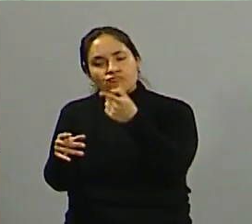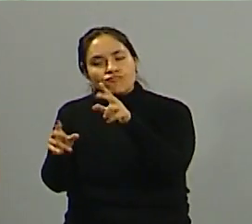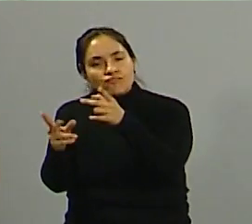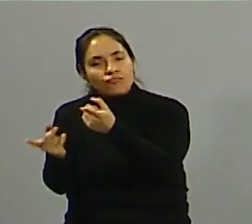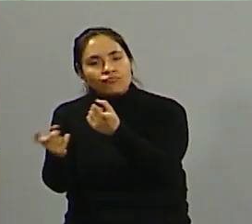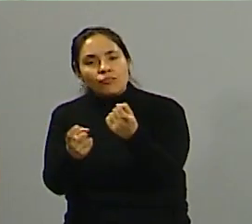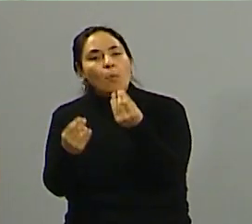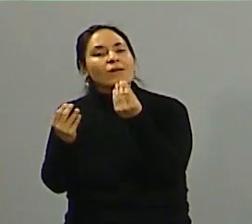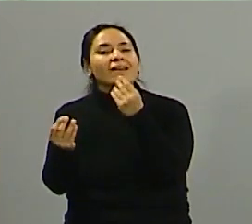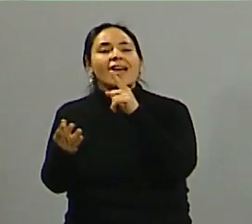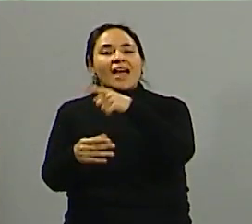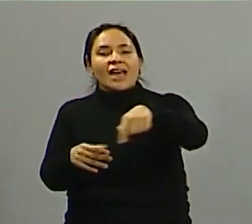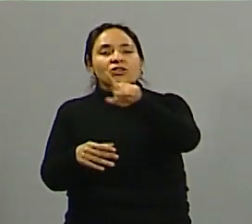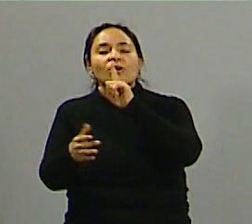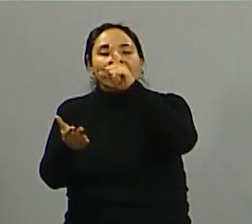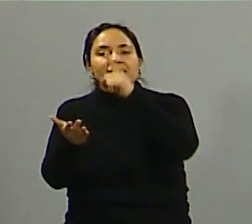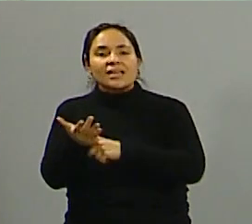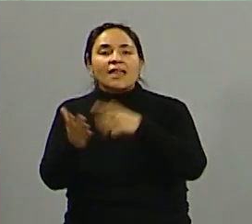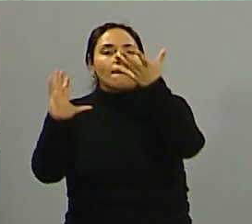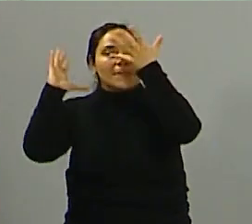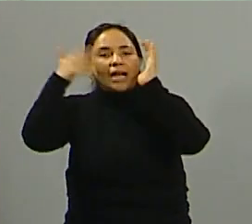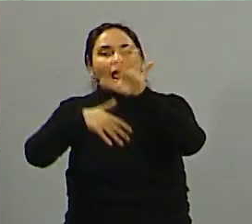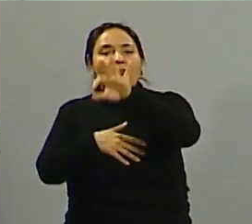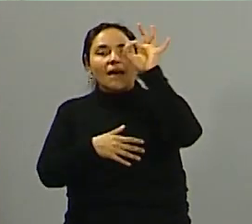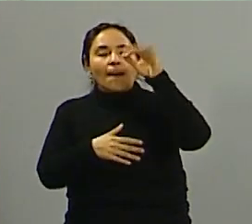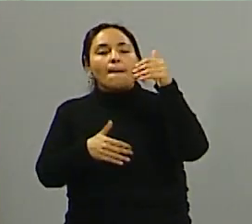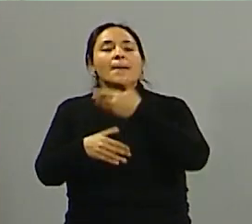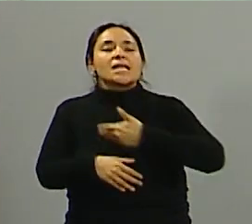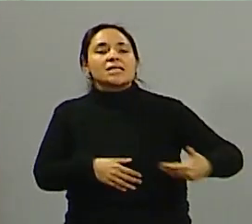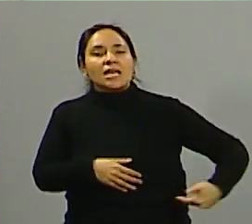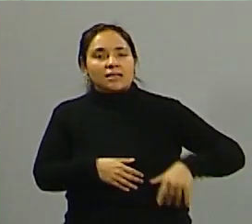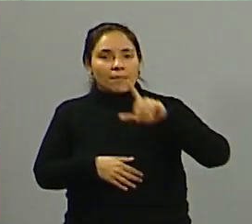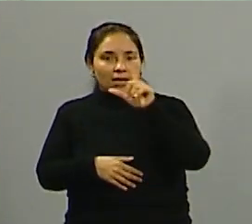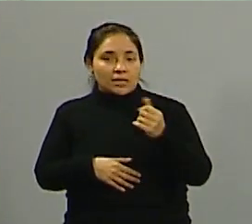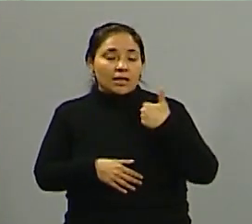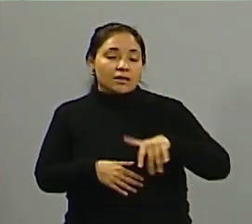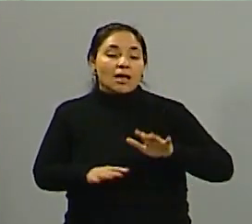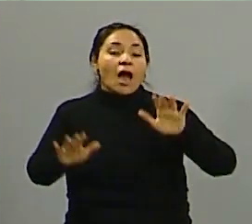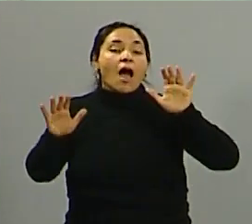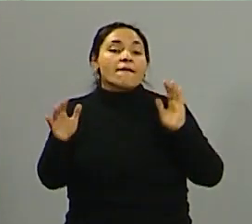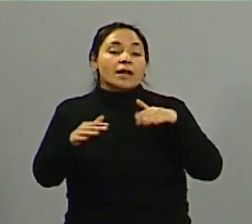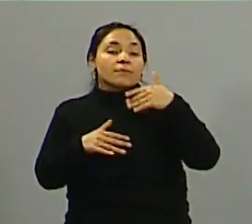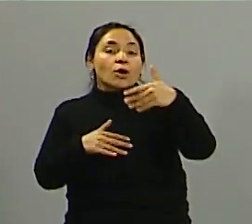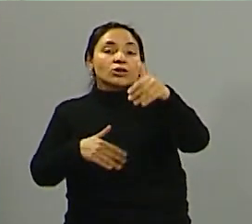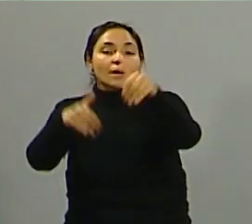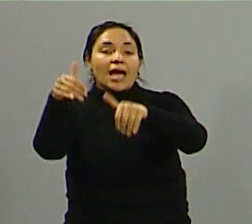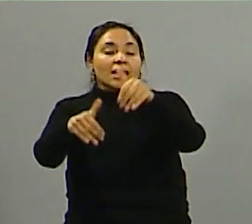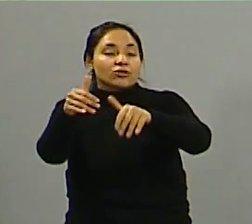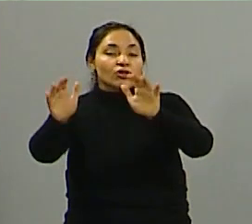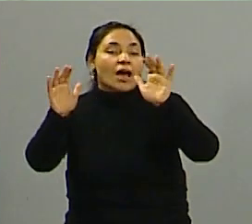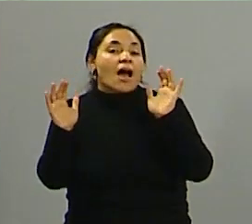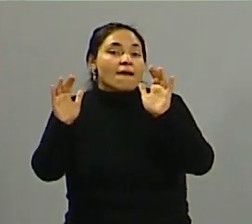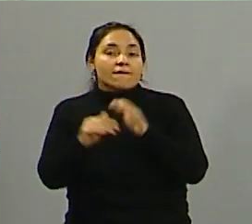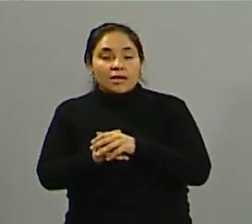de Javier Milei como presidente, como ya candidato a presidente de los argentinos. Veremos cómo le va en la próxima elección y se logra,